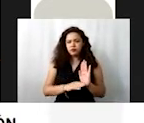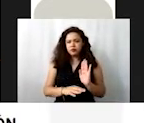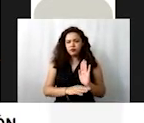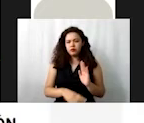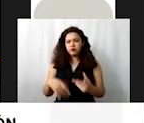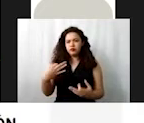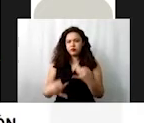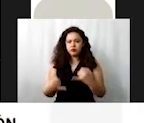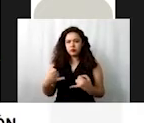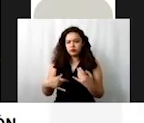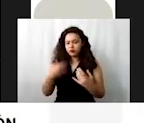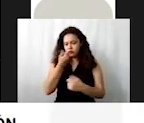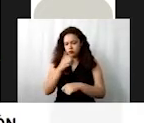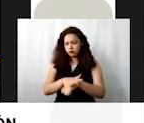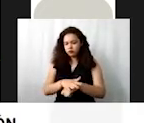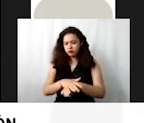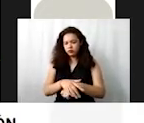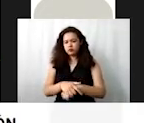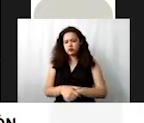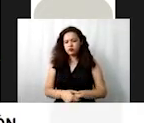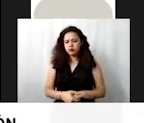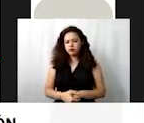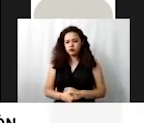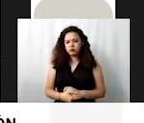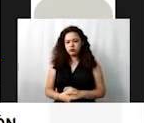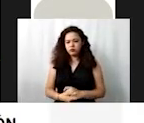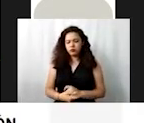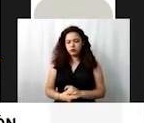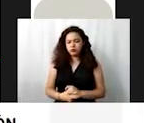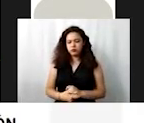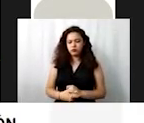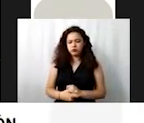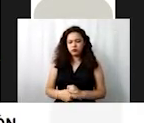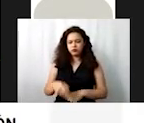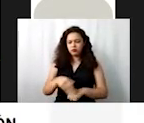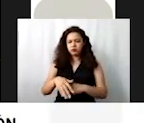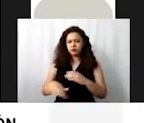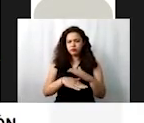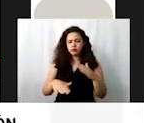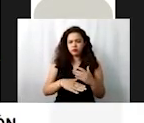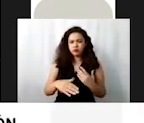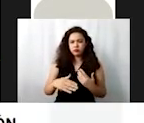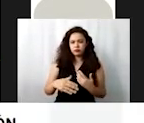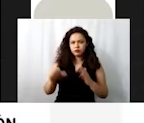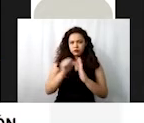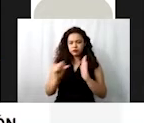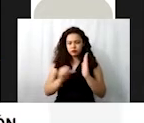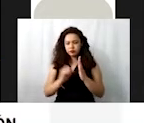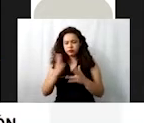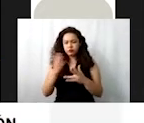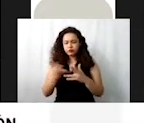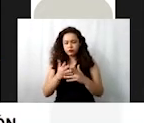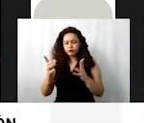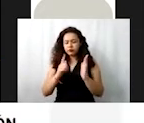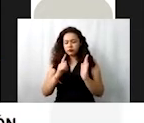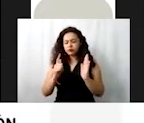y administrativos. Se pueden citar los números de referencia, como por ejemplo el capítulo, el artículo, la fracción, la letra